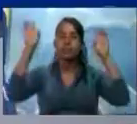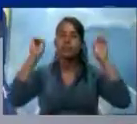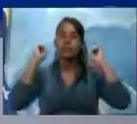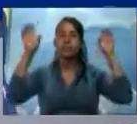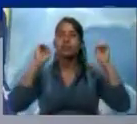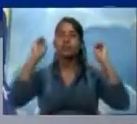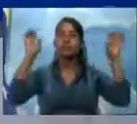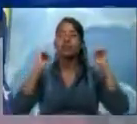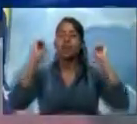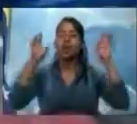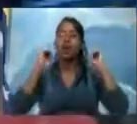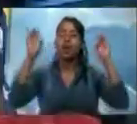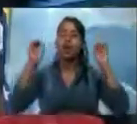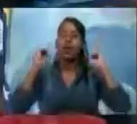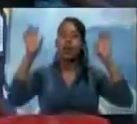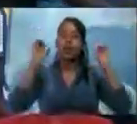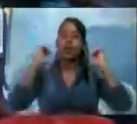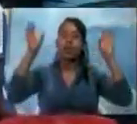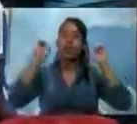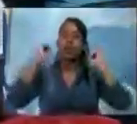Dios!